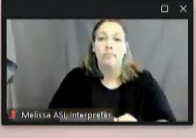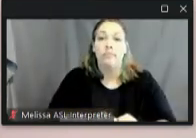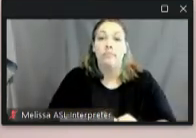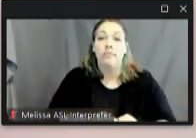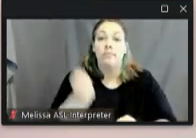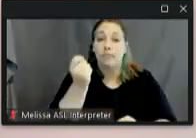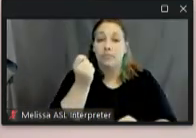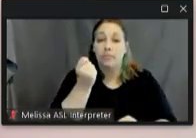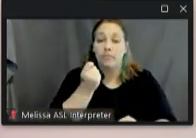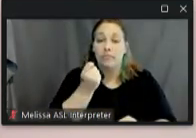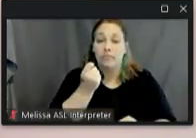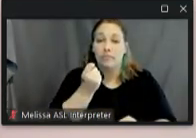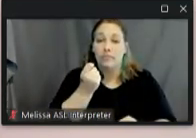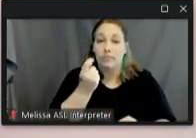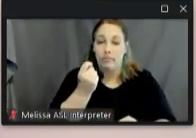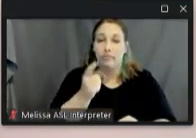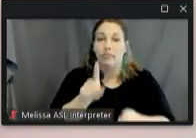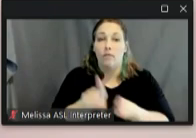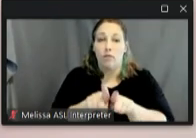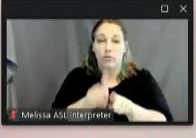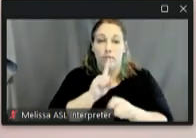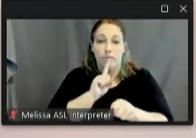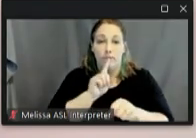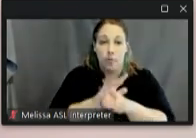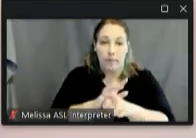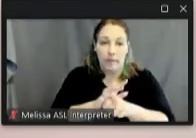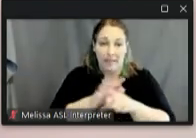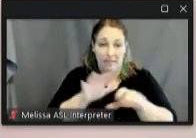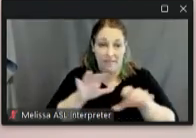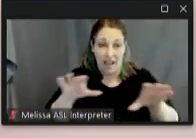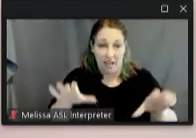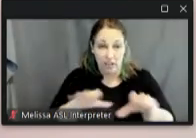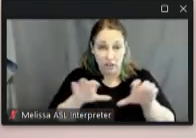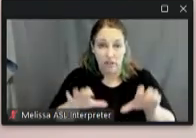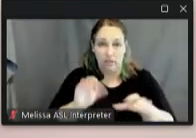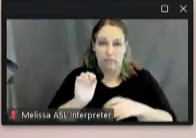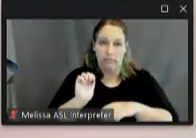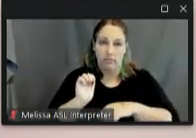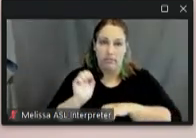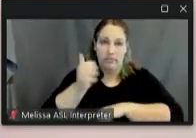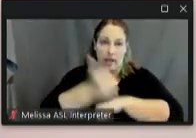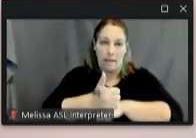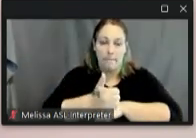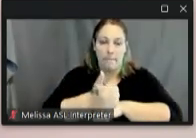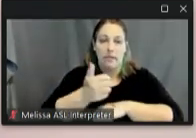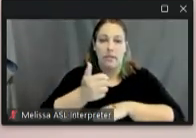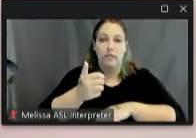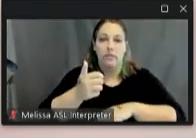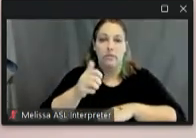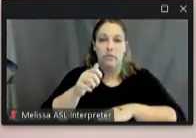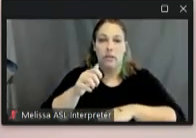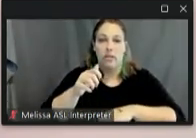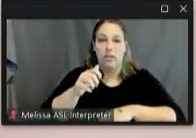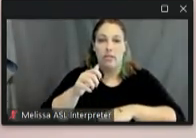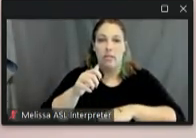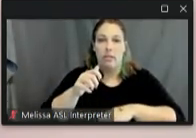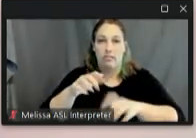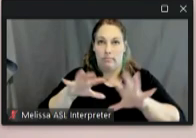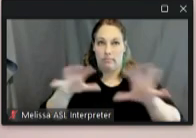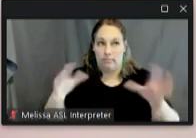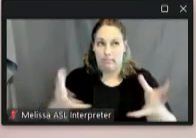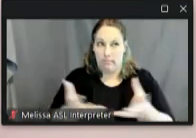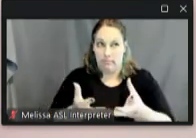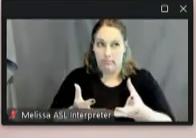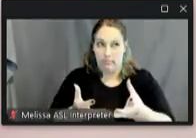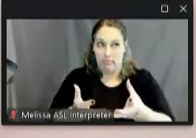se estableció la mesa interinstitucional Juntas Libres de Todas las Formas de Violencia, lideradas por Sé Mujer, en